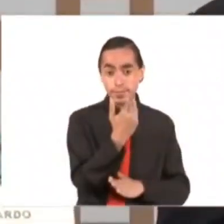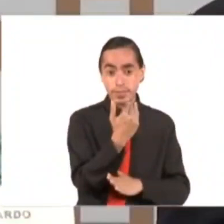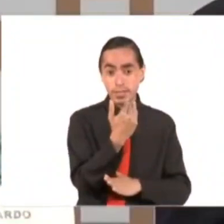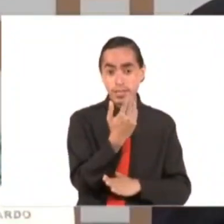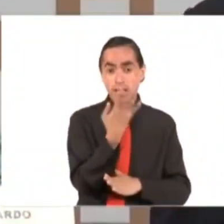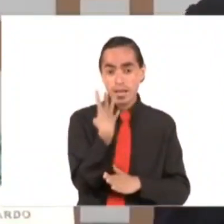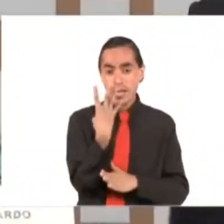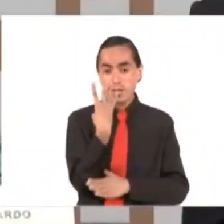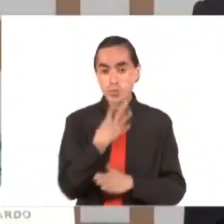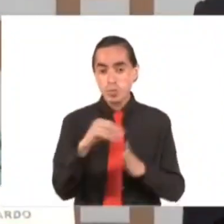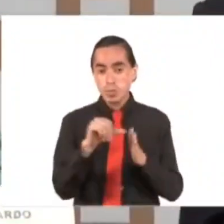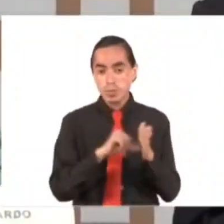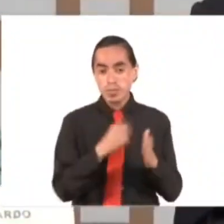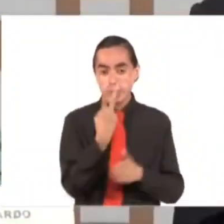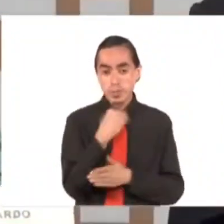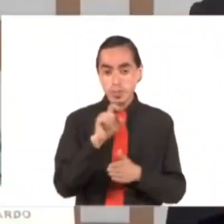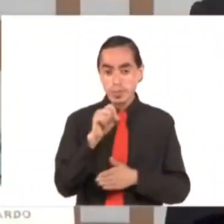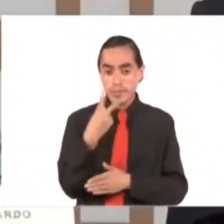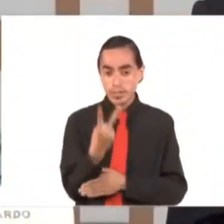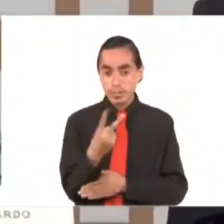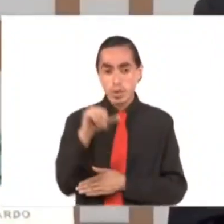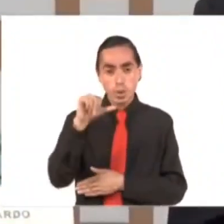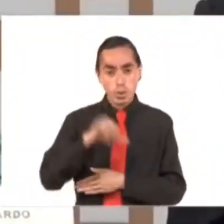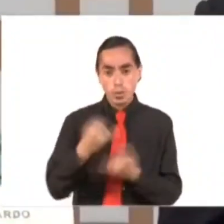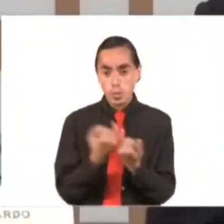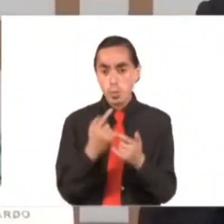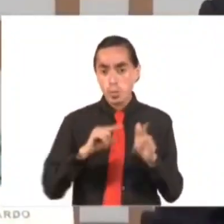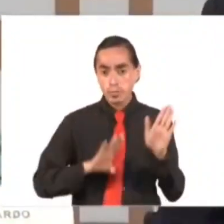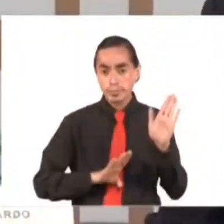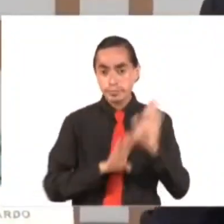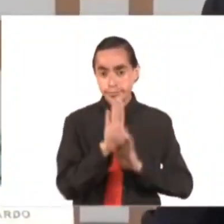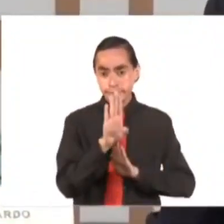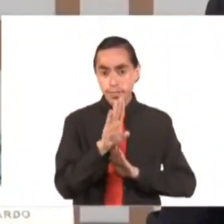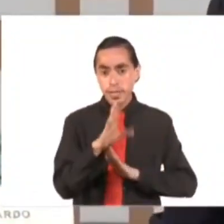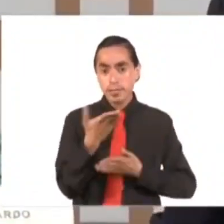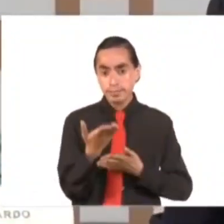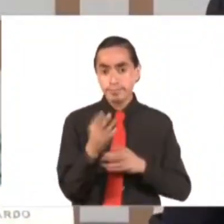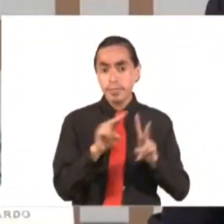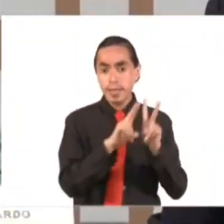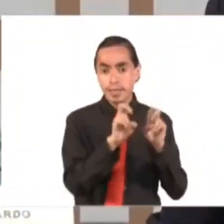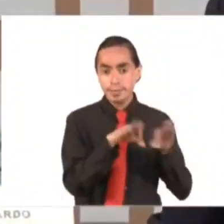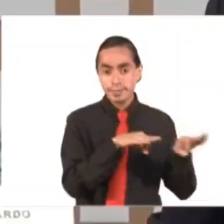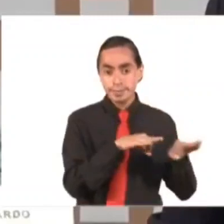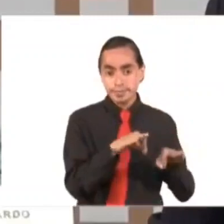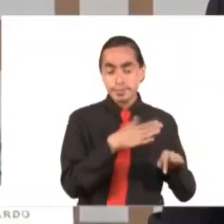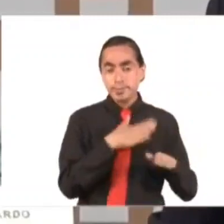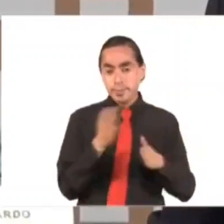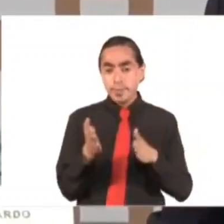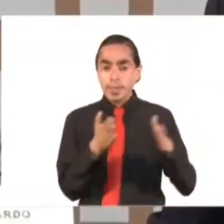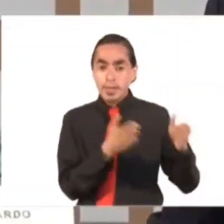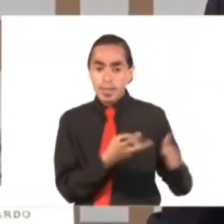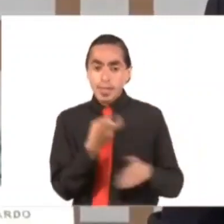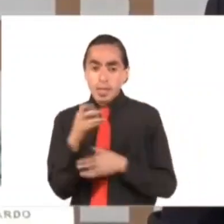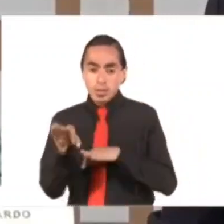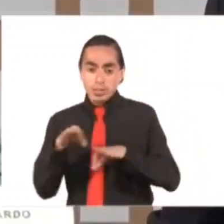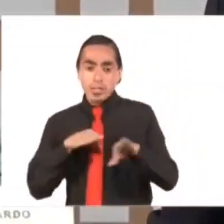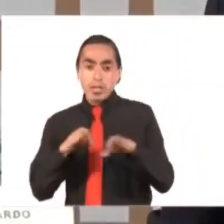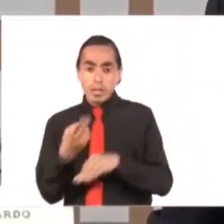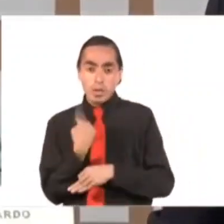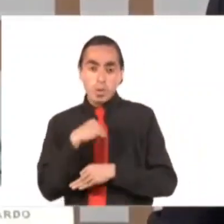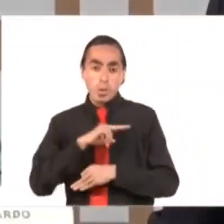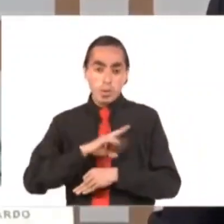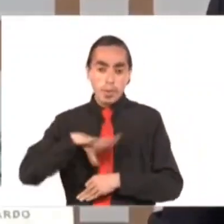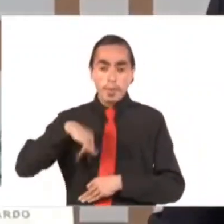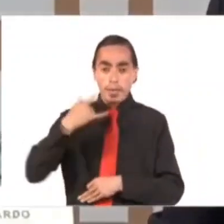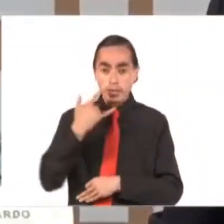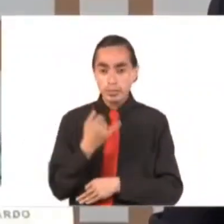semestre del 2022 y hoy seguimos creciendo en términos de empleo. Y esto es parte de un trabajo que hemos desarrollado, no es